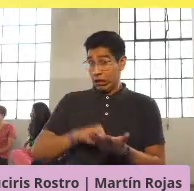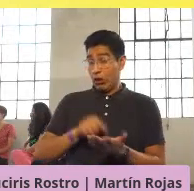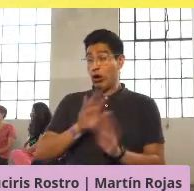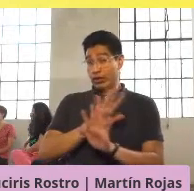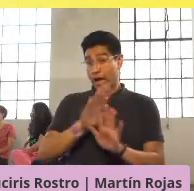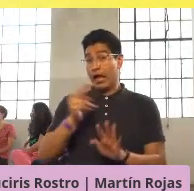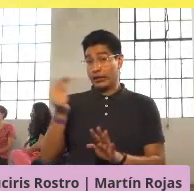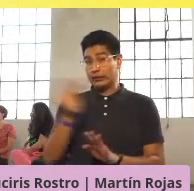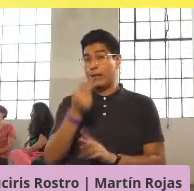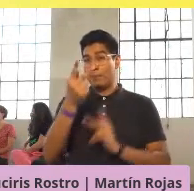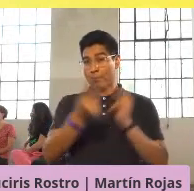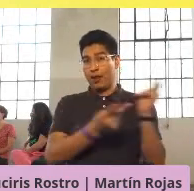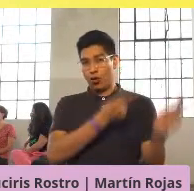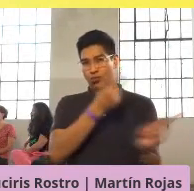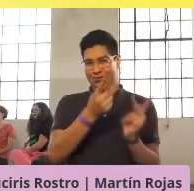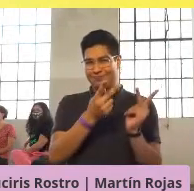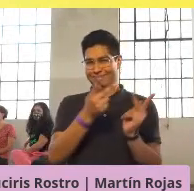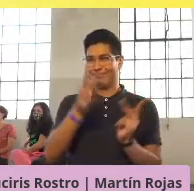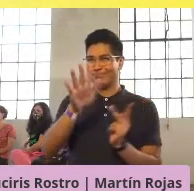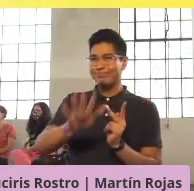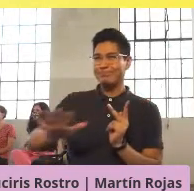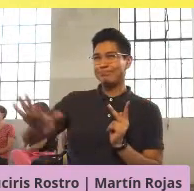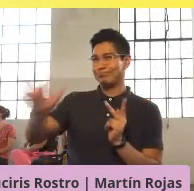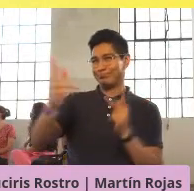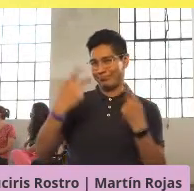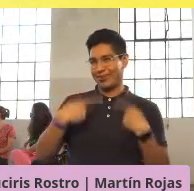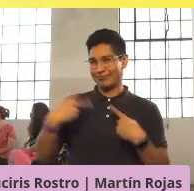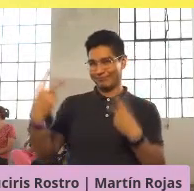preguntas del público.